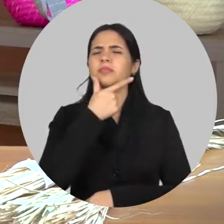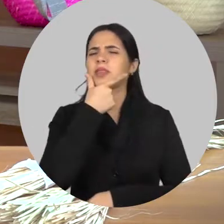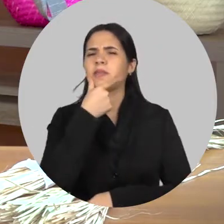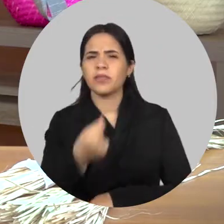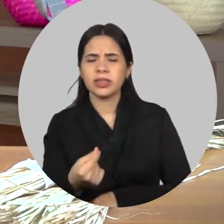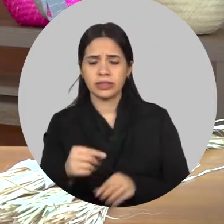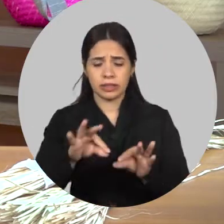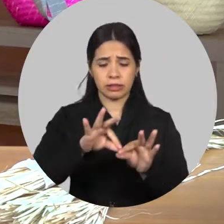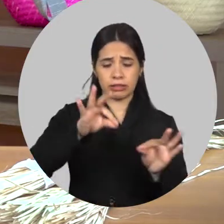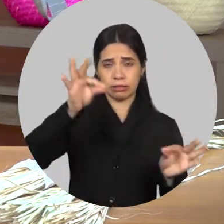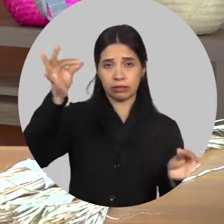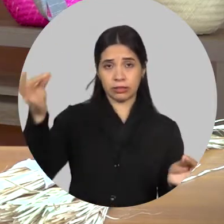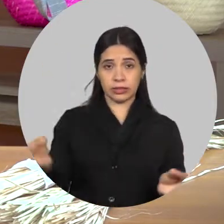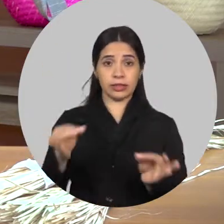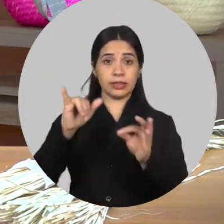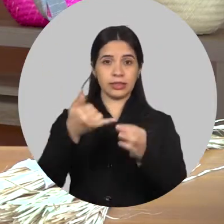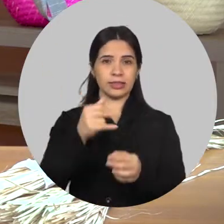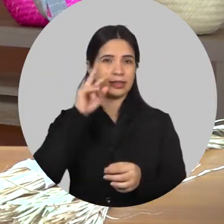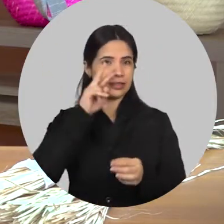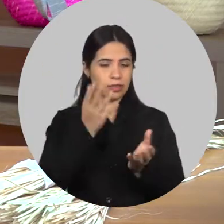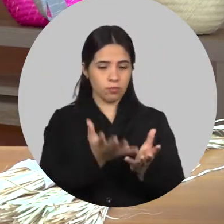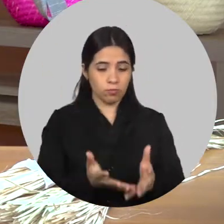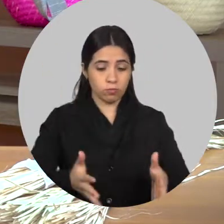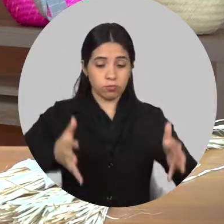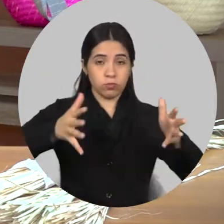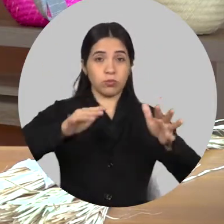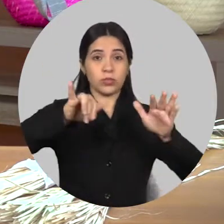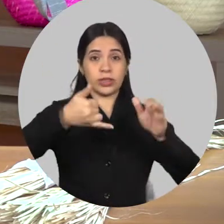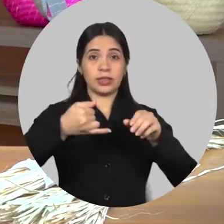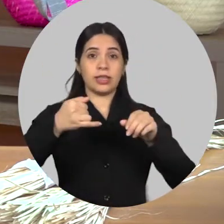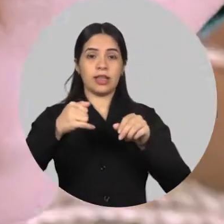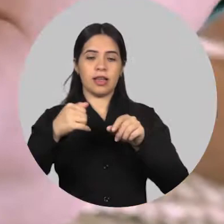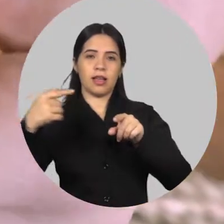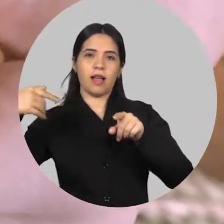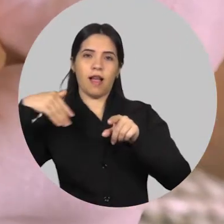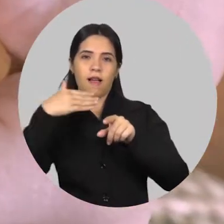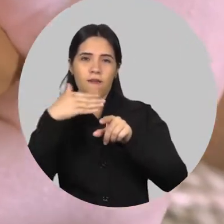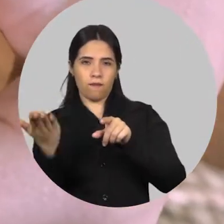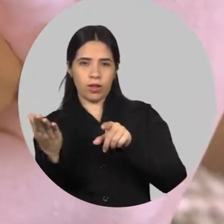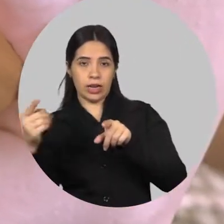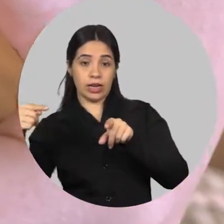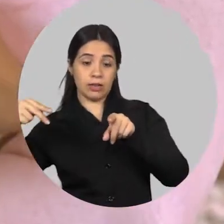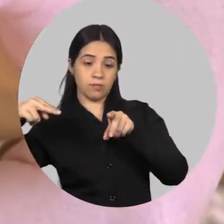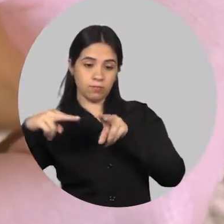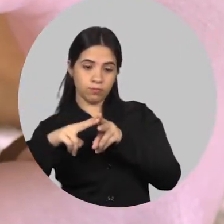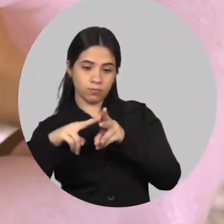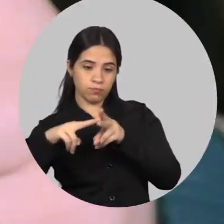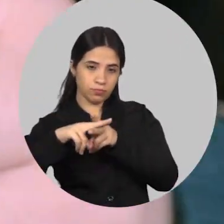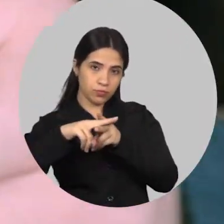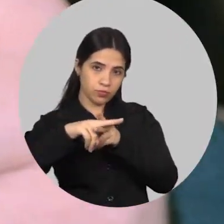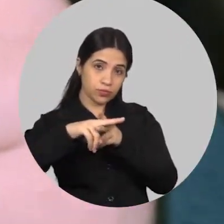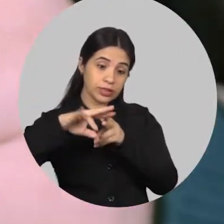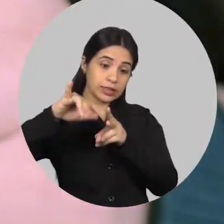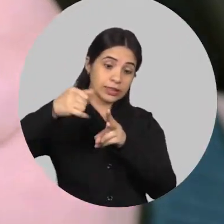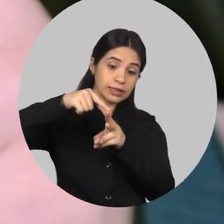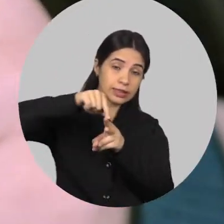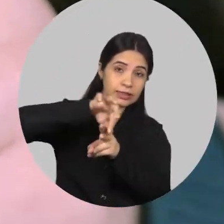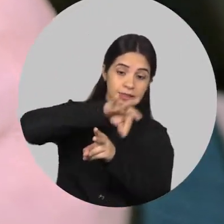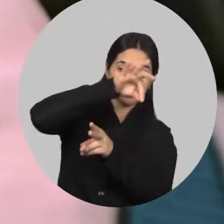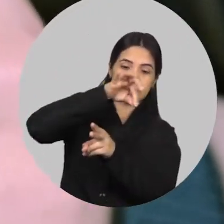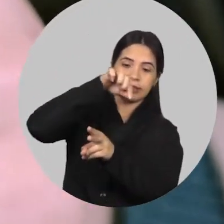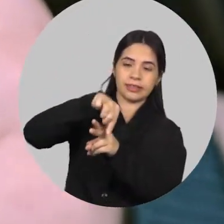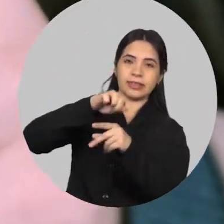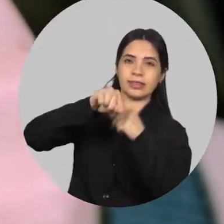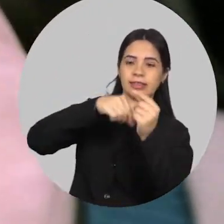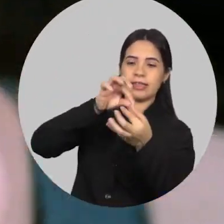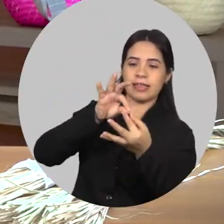el bolsoncito así, ¿ves? Le introducís por afuera la cuerdita y le haces un nudo por dentro.